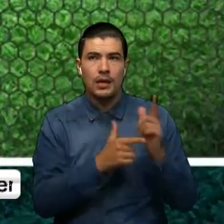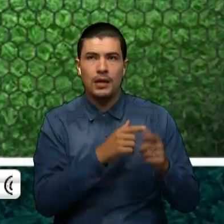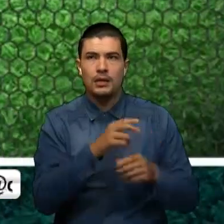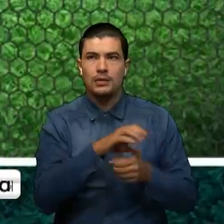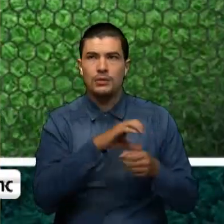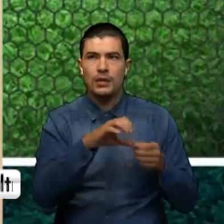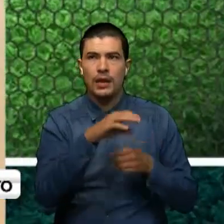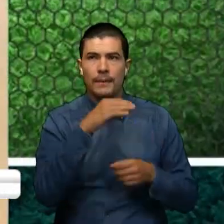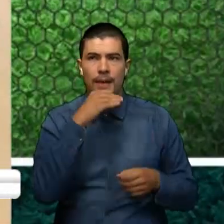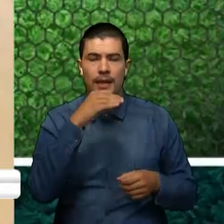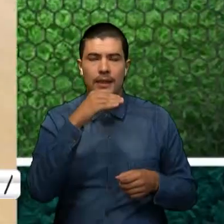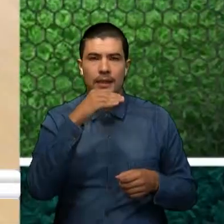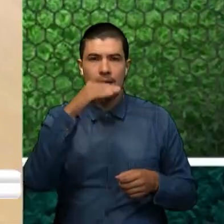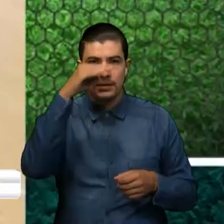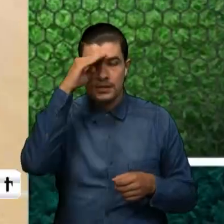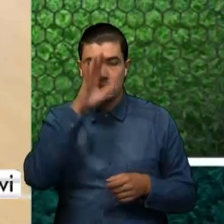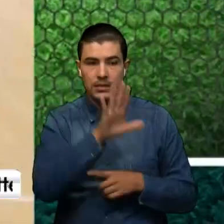del 5 al 19 de enero